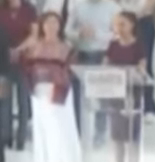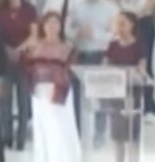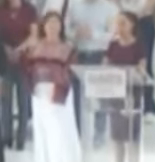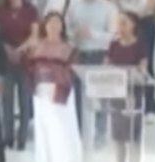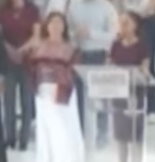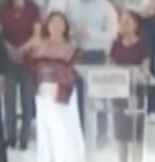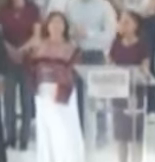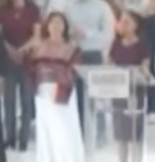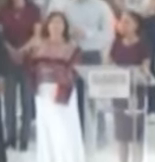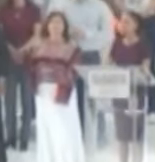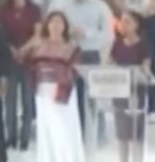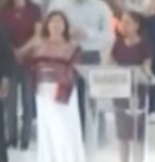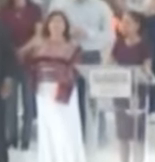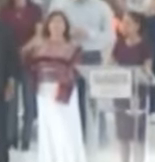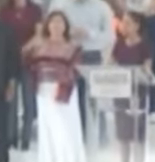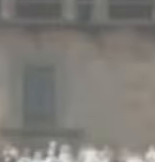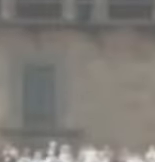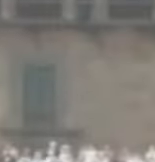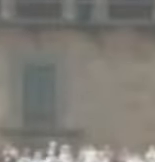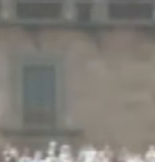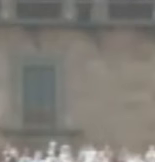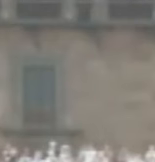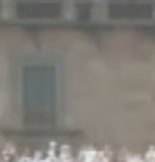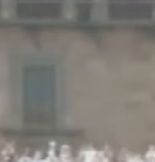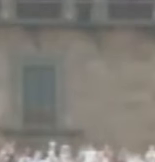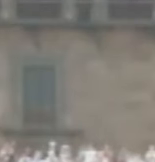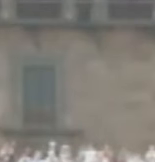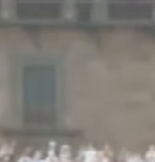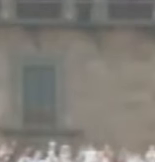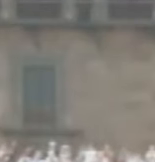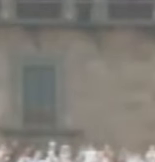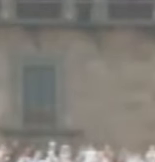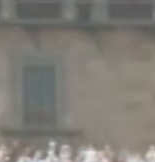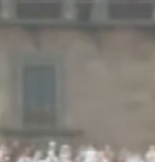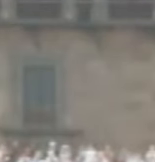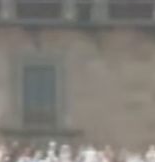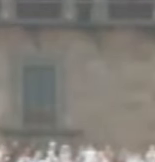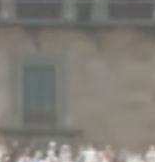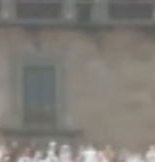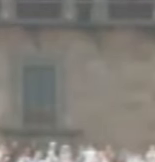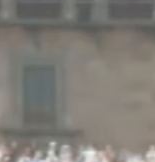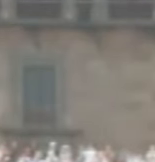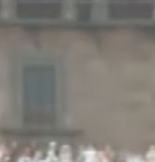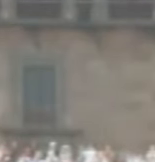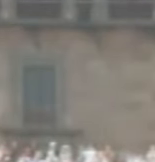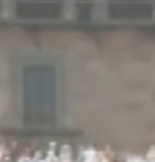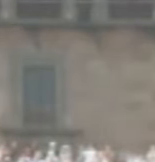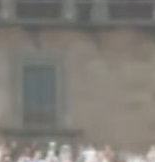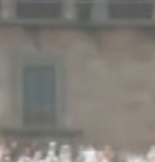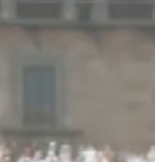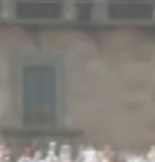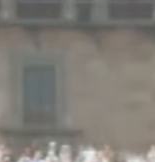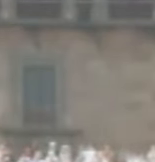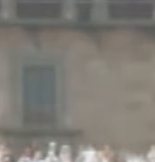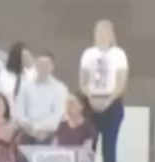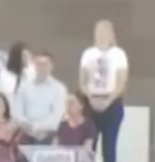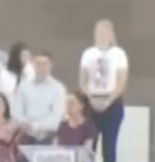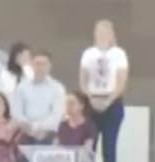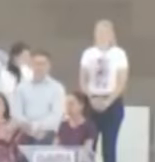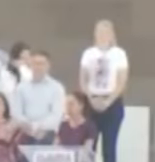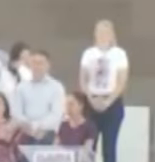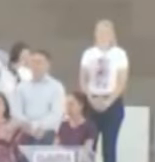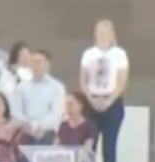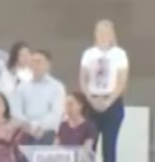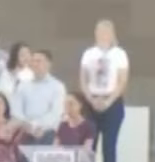eso. Era un grupo no numeroso, sin embargo, lo que yo puedo destacar es que la